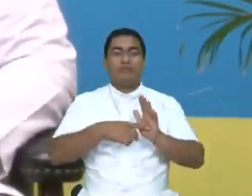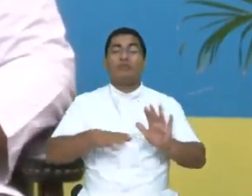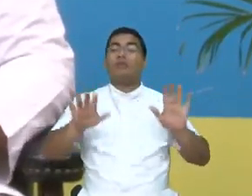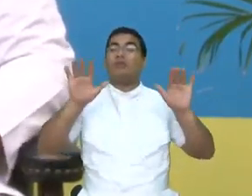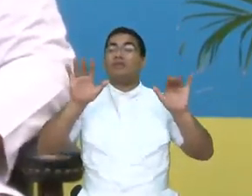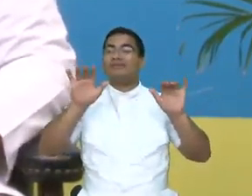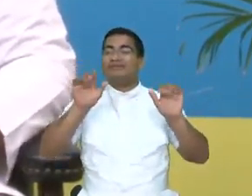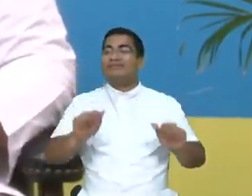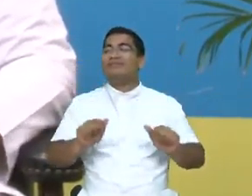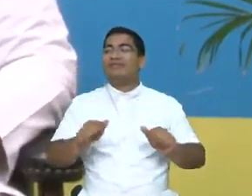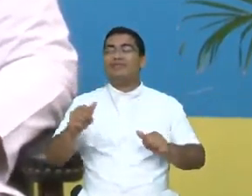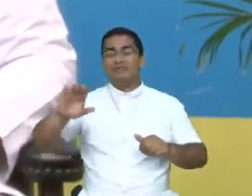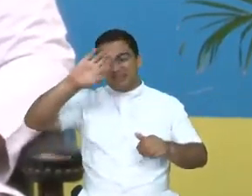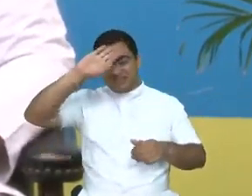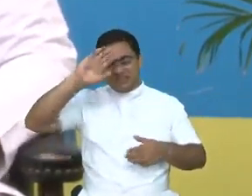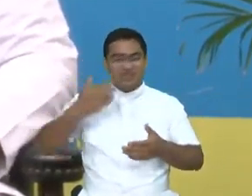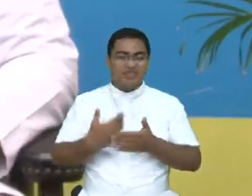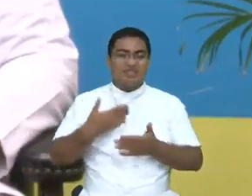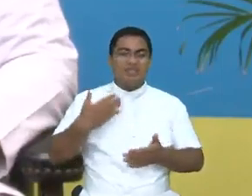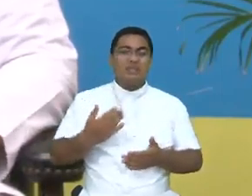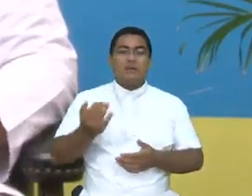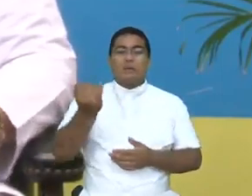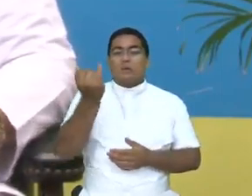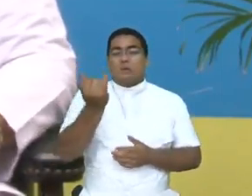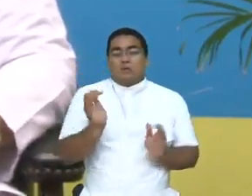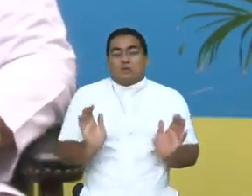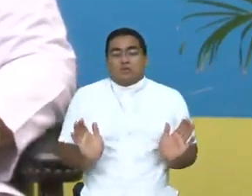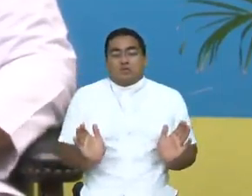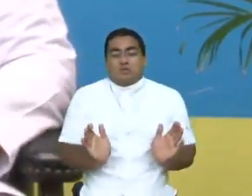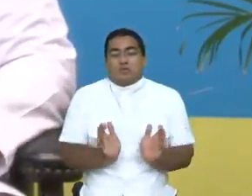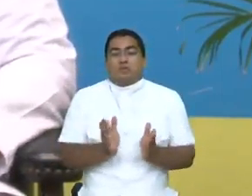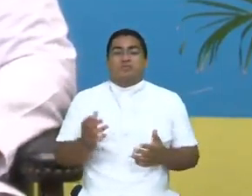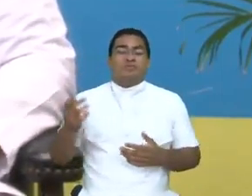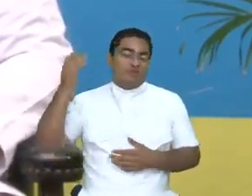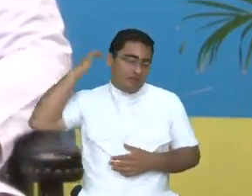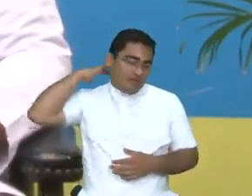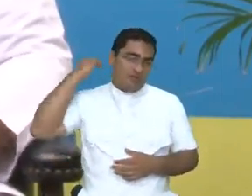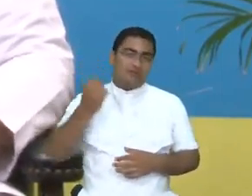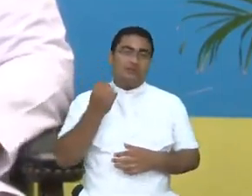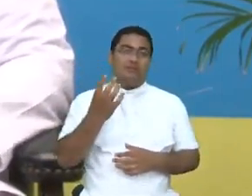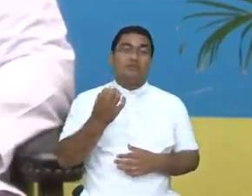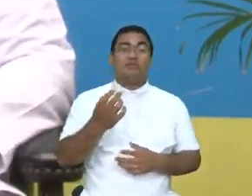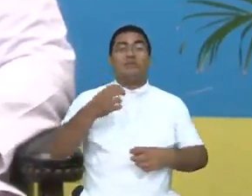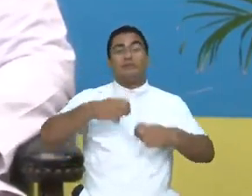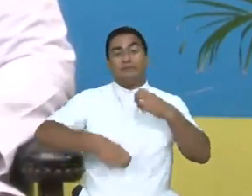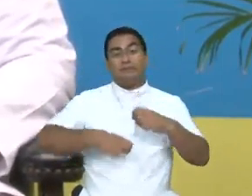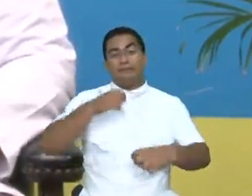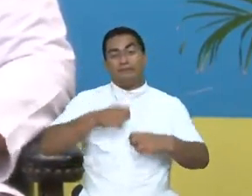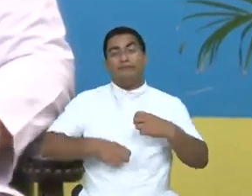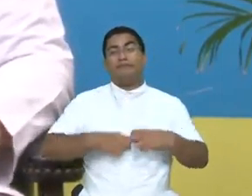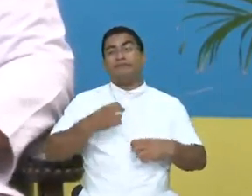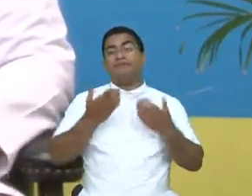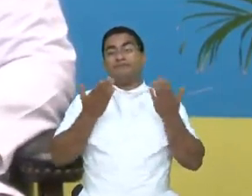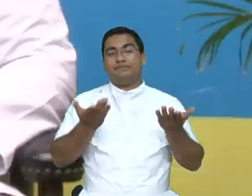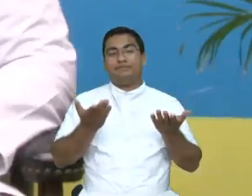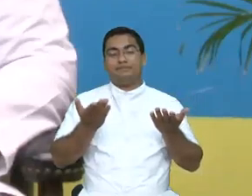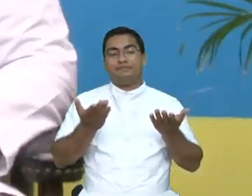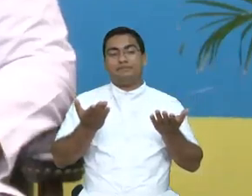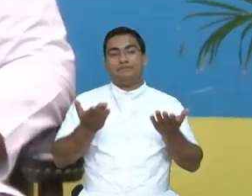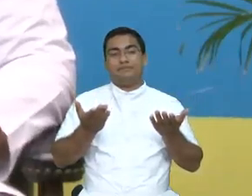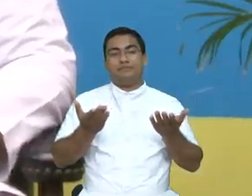por ejemplo, fiebre, pérdida de peso, que presenta dolor radicular, eso significa que algún nervio está comprometido, entonces